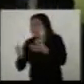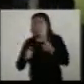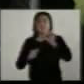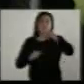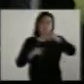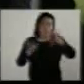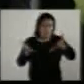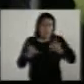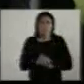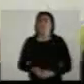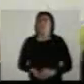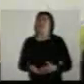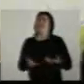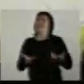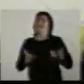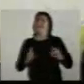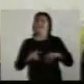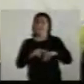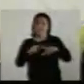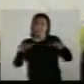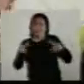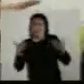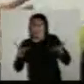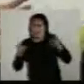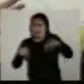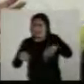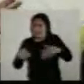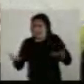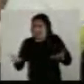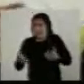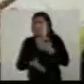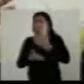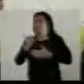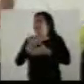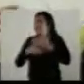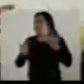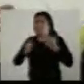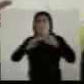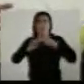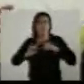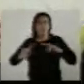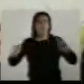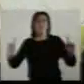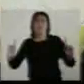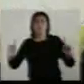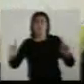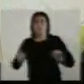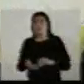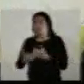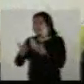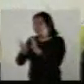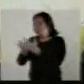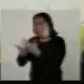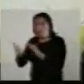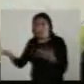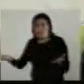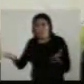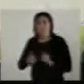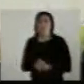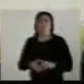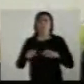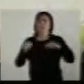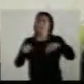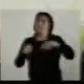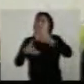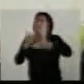preguntas que... En sociedades donde esto existe, la discapacidad es completamente distinta a sociedades donde esto no existe.